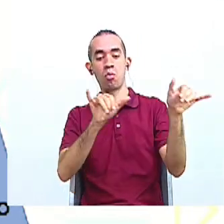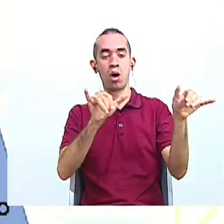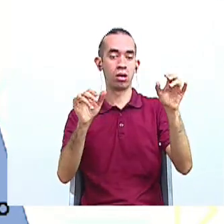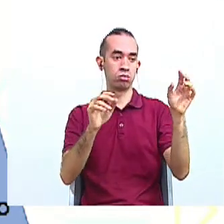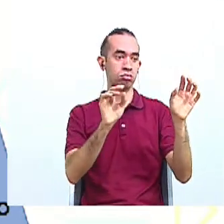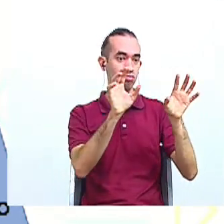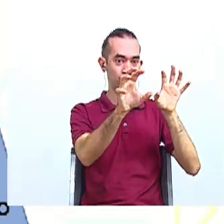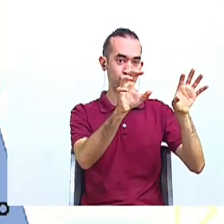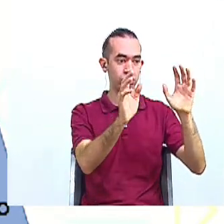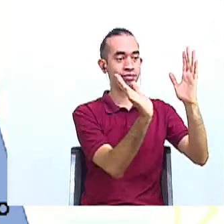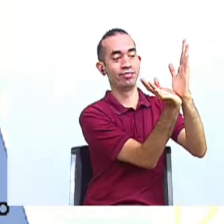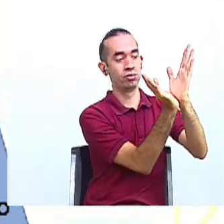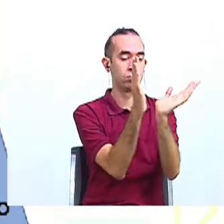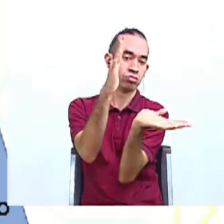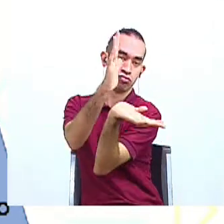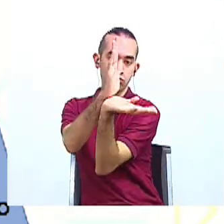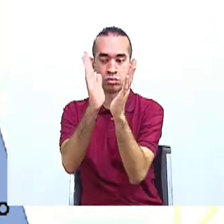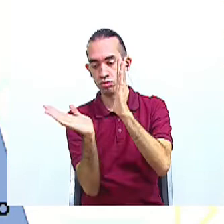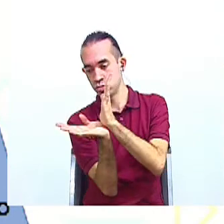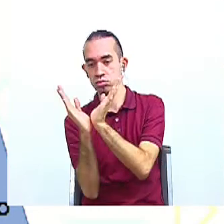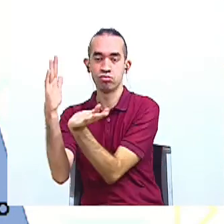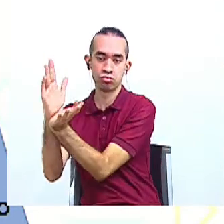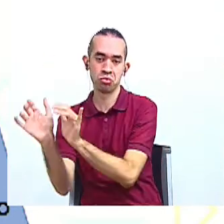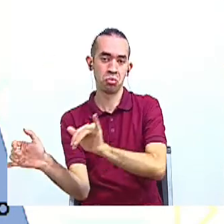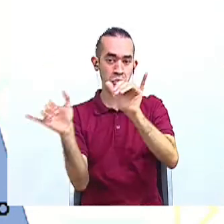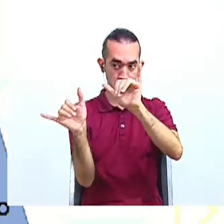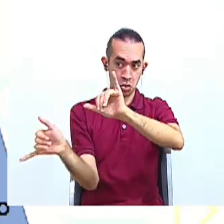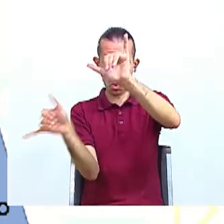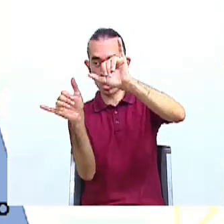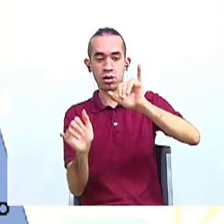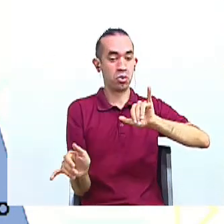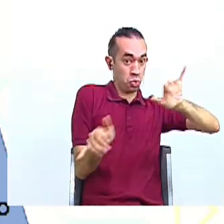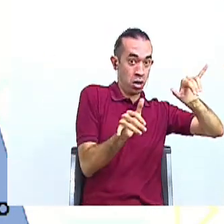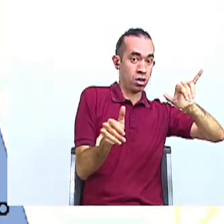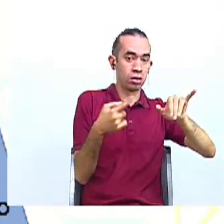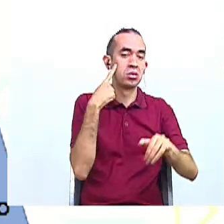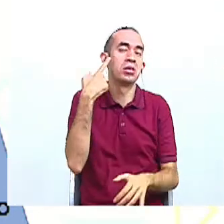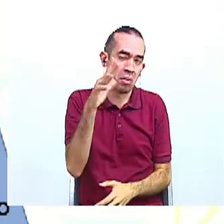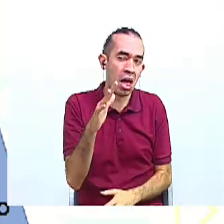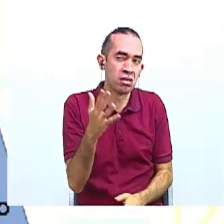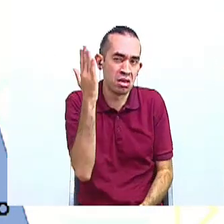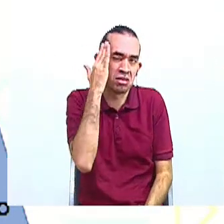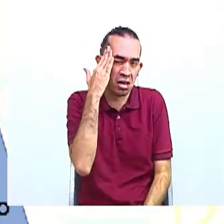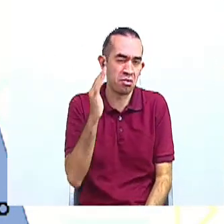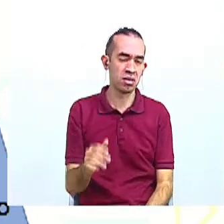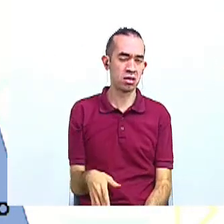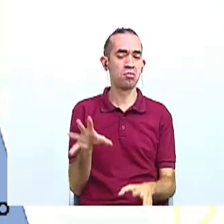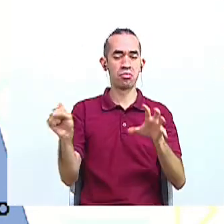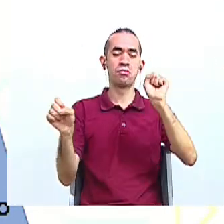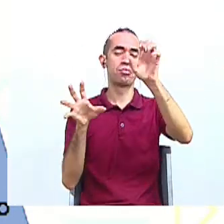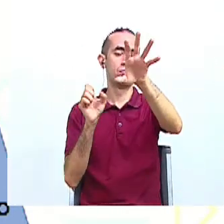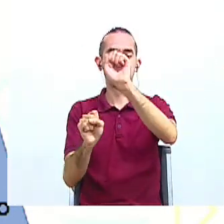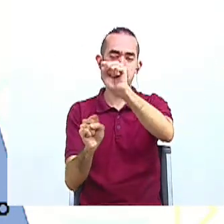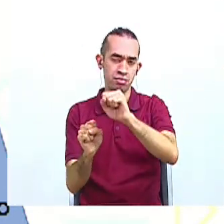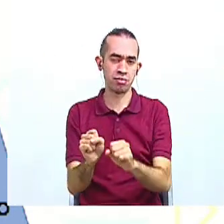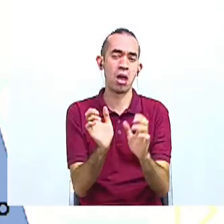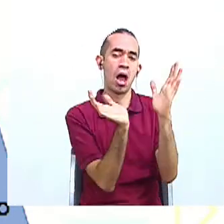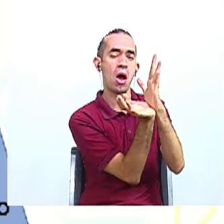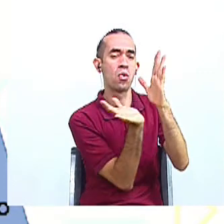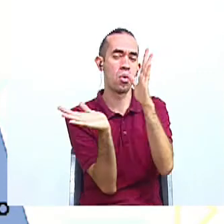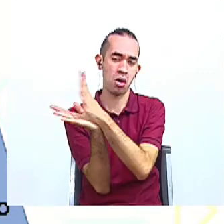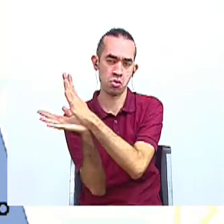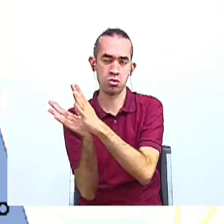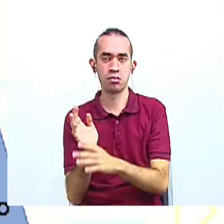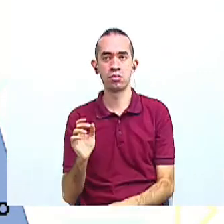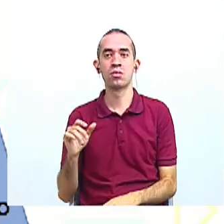triángulo ACB es semejante al triángulo DFE por el criterio ángulo-ángulo.